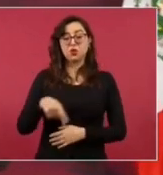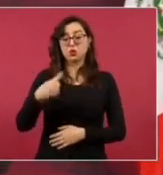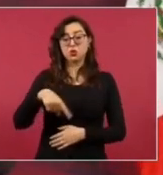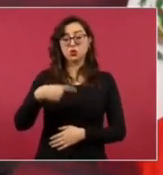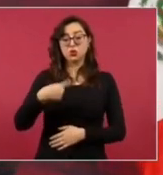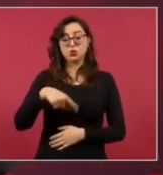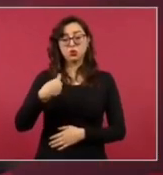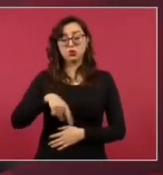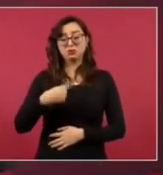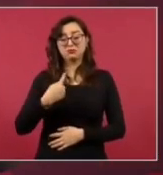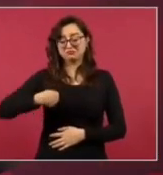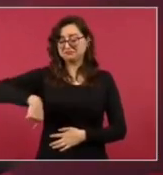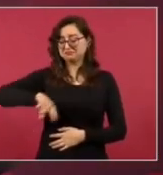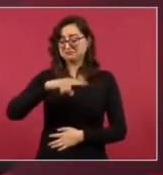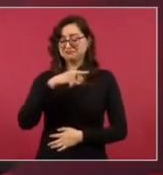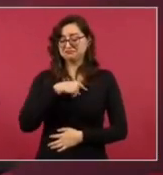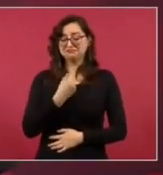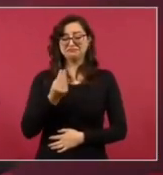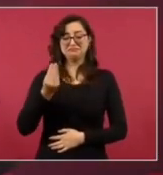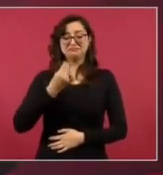Y vaya que